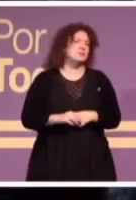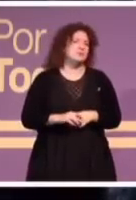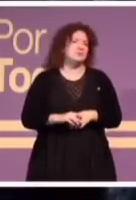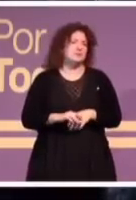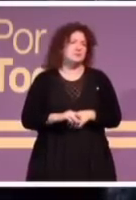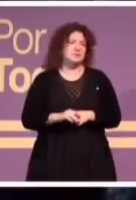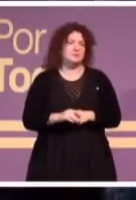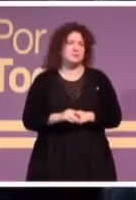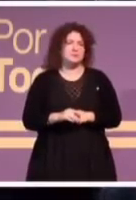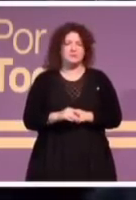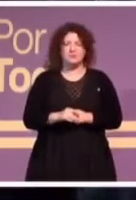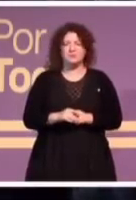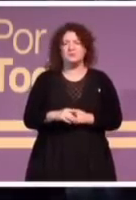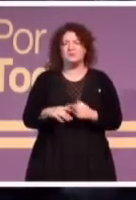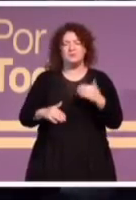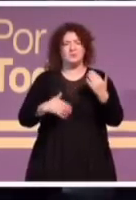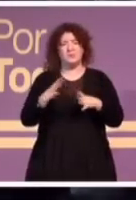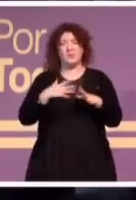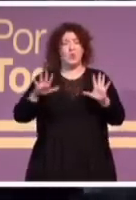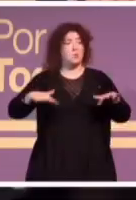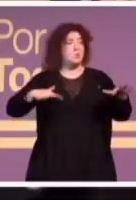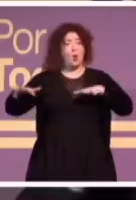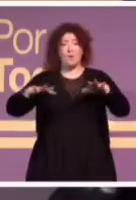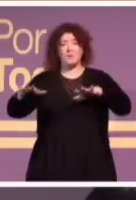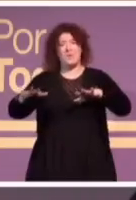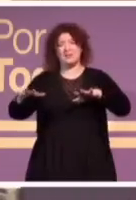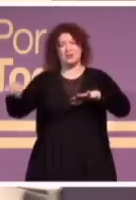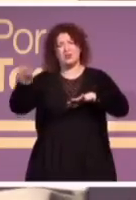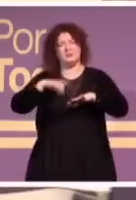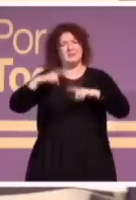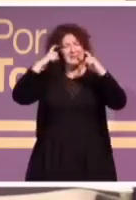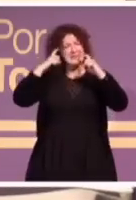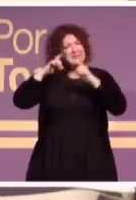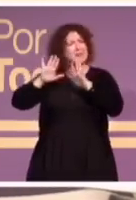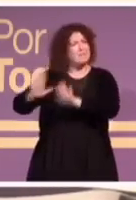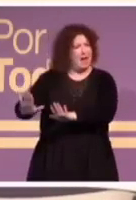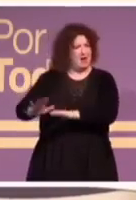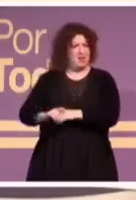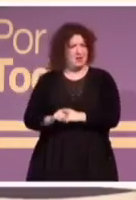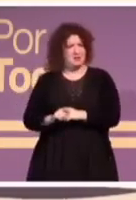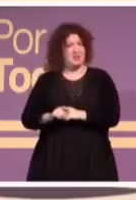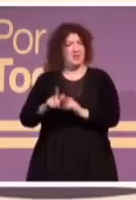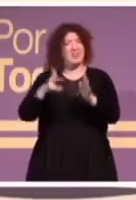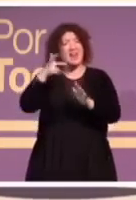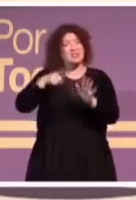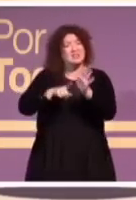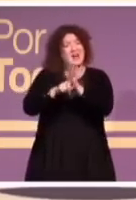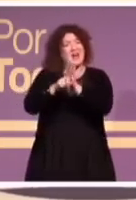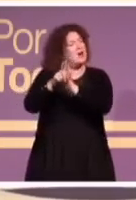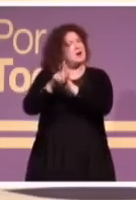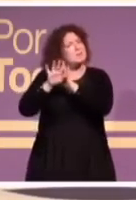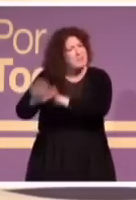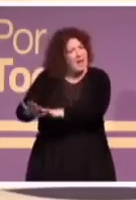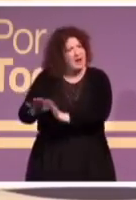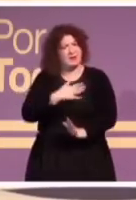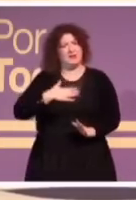frenar los avances del conjunto del movimiento, frenar los avances en derechos. Esa es la estrategia